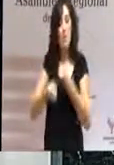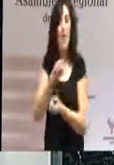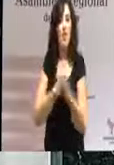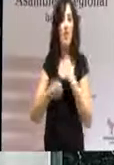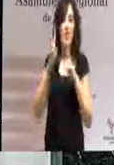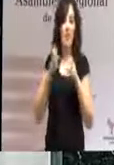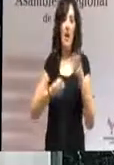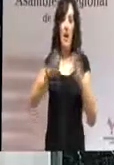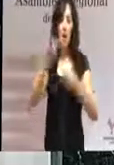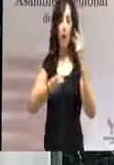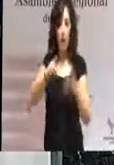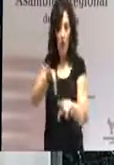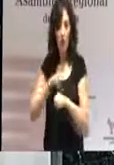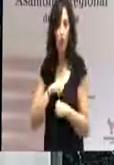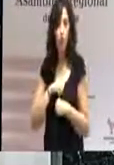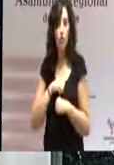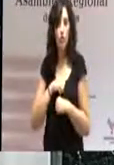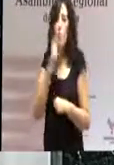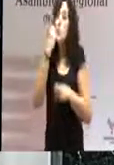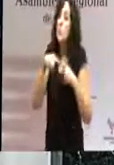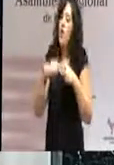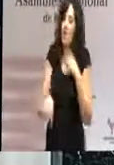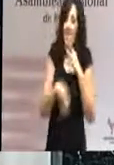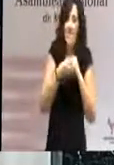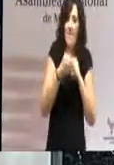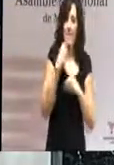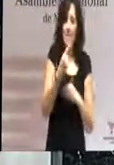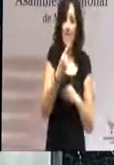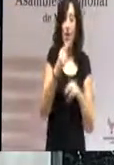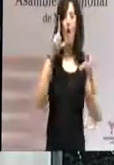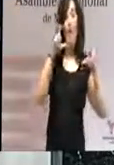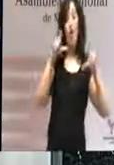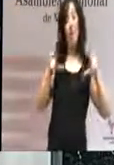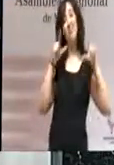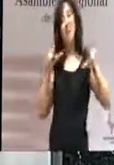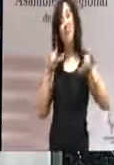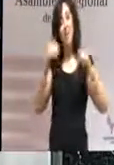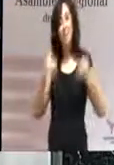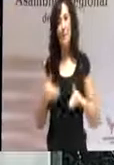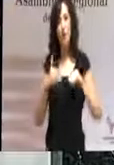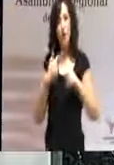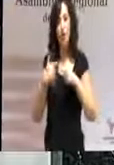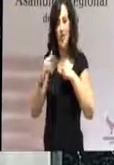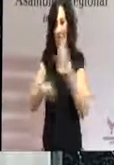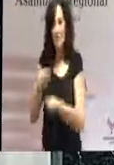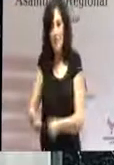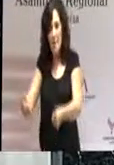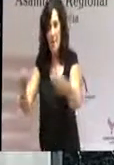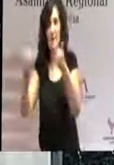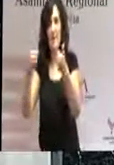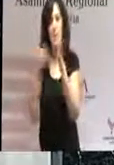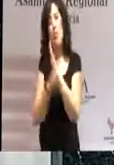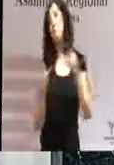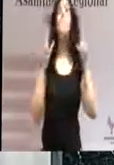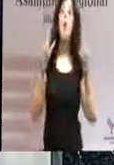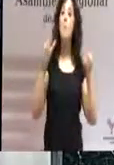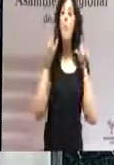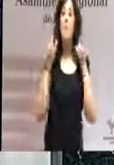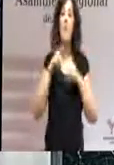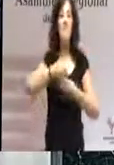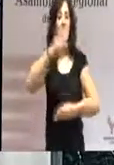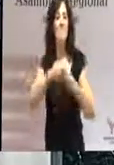refugiados. Permítame decirle solo una cosa: menos fotos y más acción, menos espectáculo y